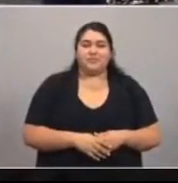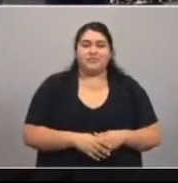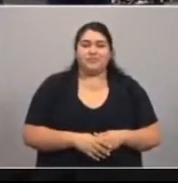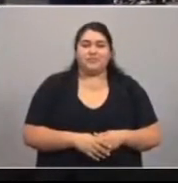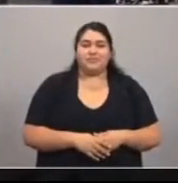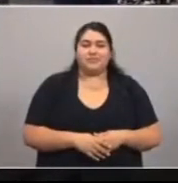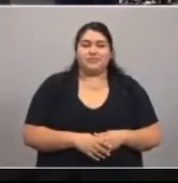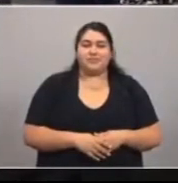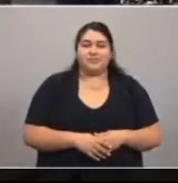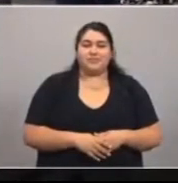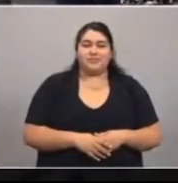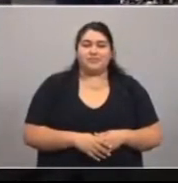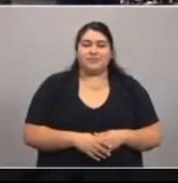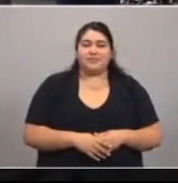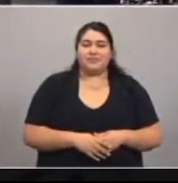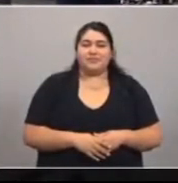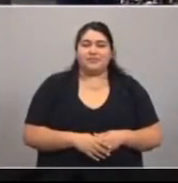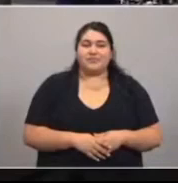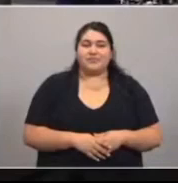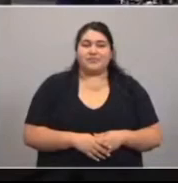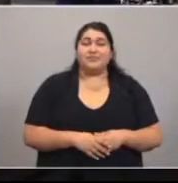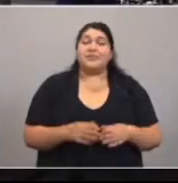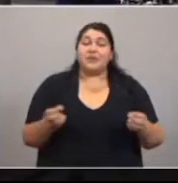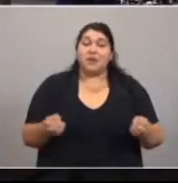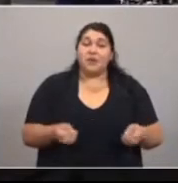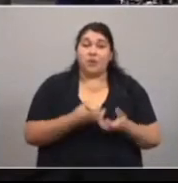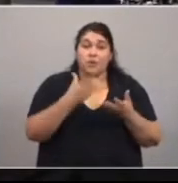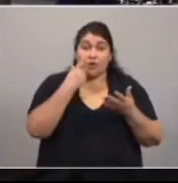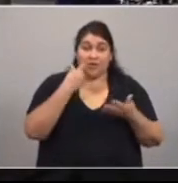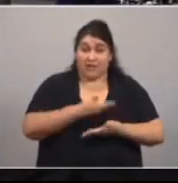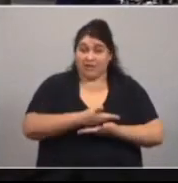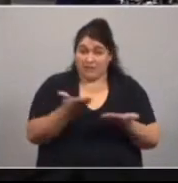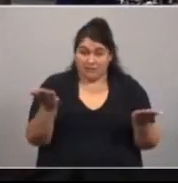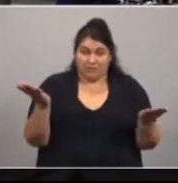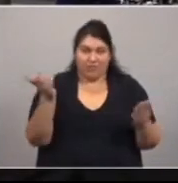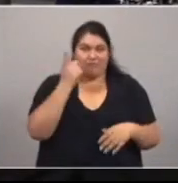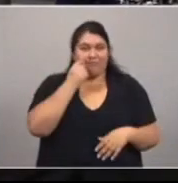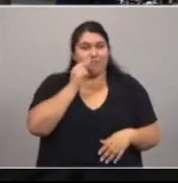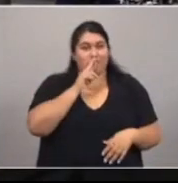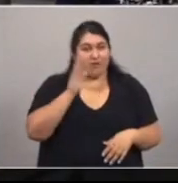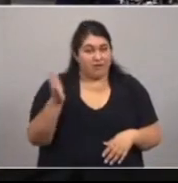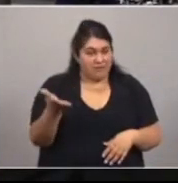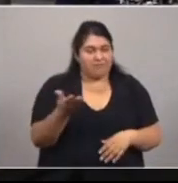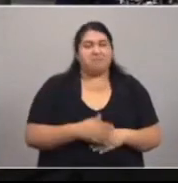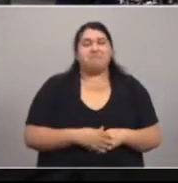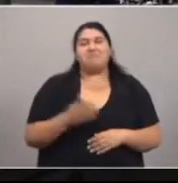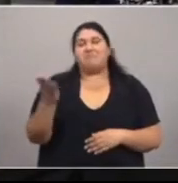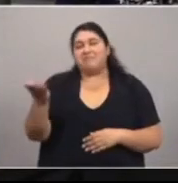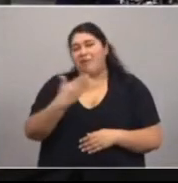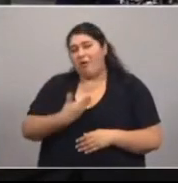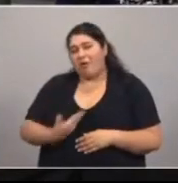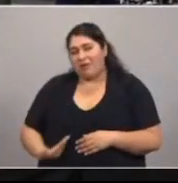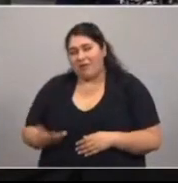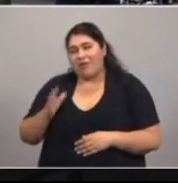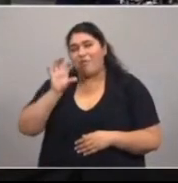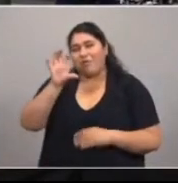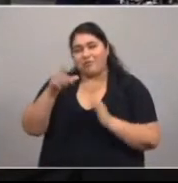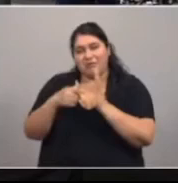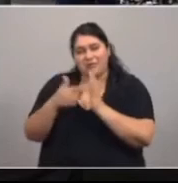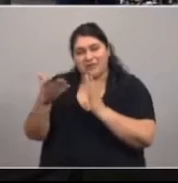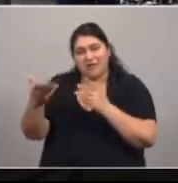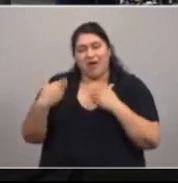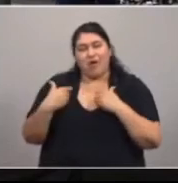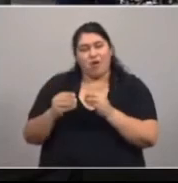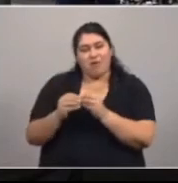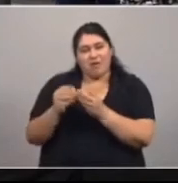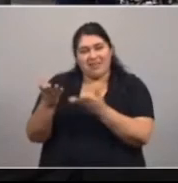Muy buenos días a todos, a todas. Señor gobernador de la provincia de Buenos Aires, compañero y amigo Axel Kicillof, muchas gracias por tu